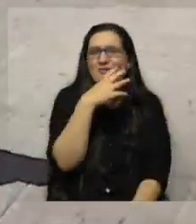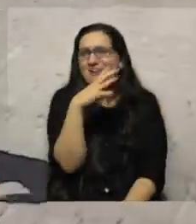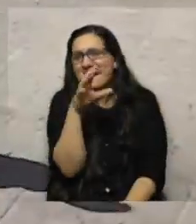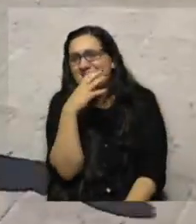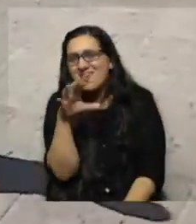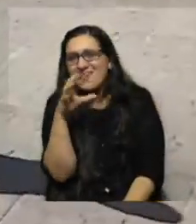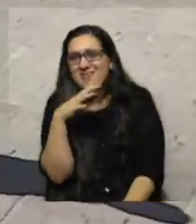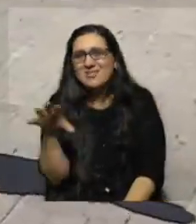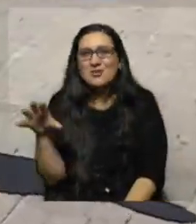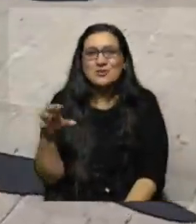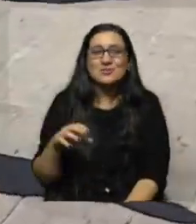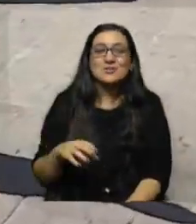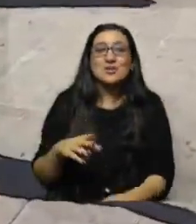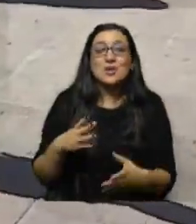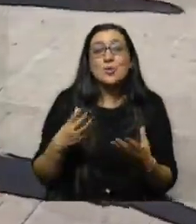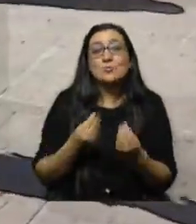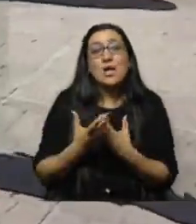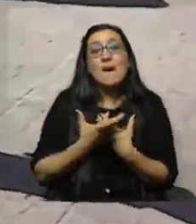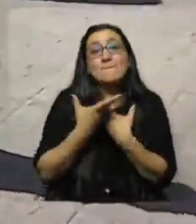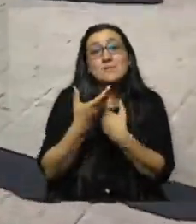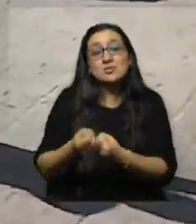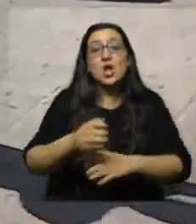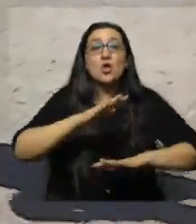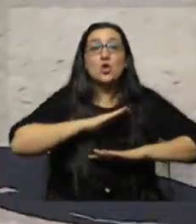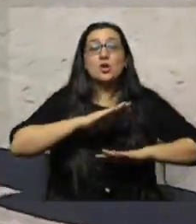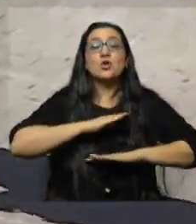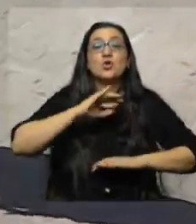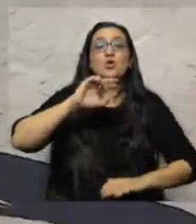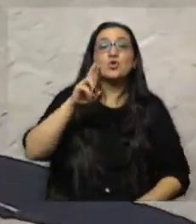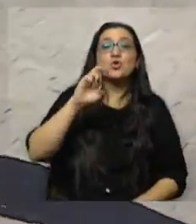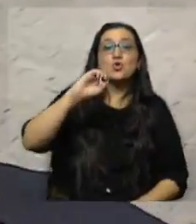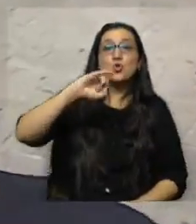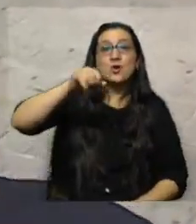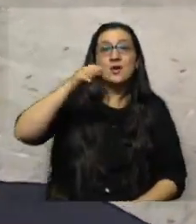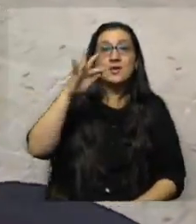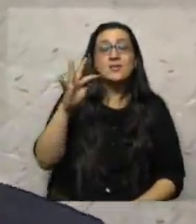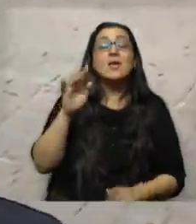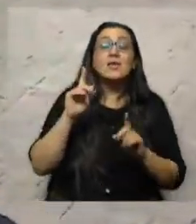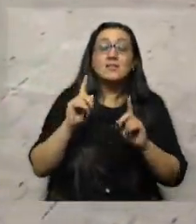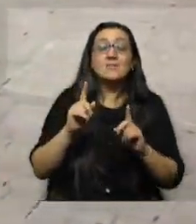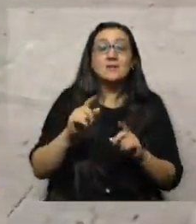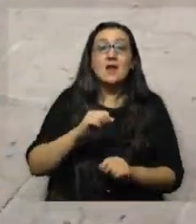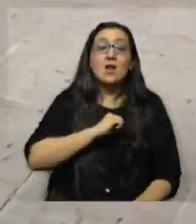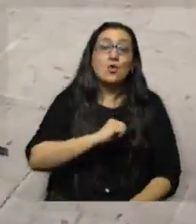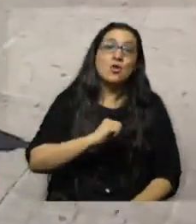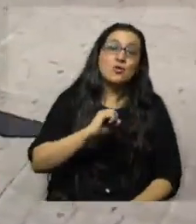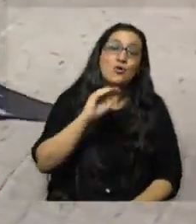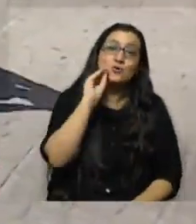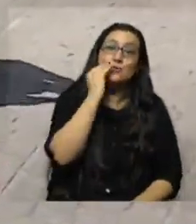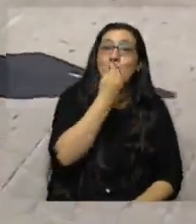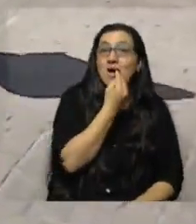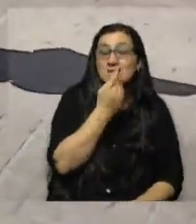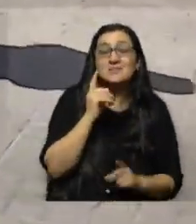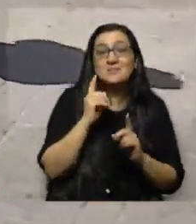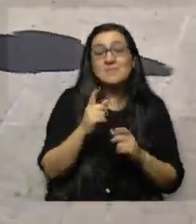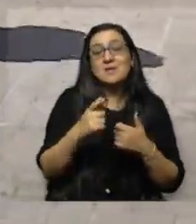mucho a favor del golero Roget, también Luis Suárez. Cuando apareció Darwin Núñez en las cámaras, los chiflidos, los gritos